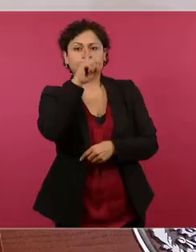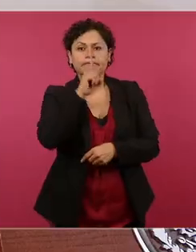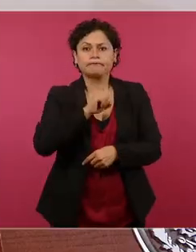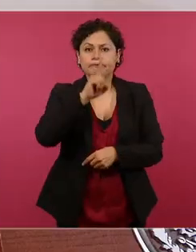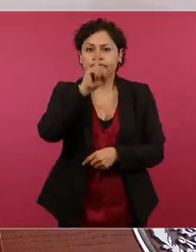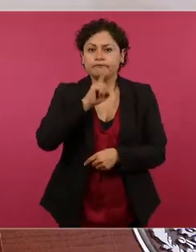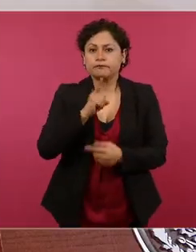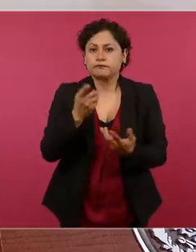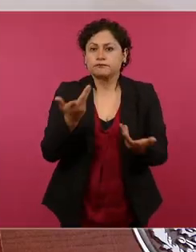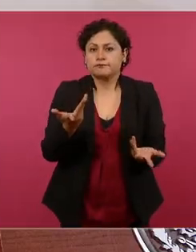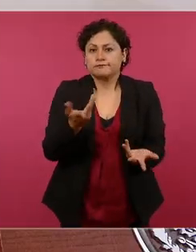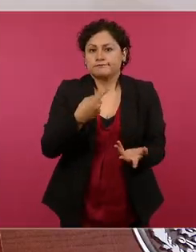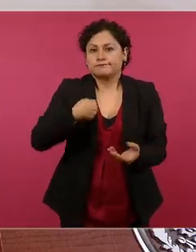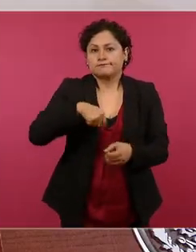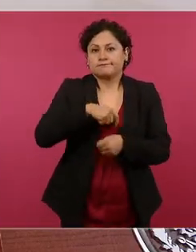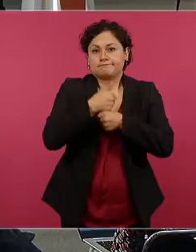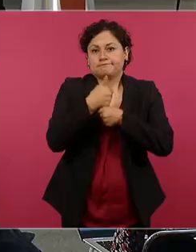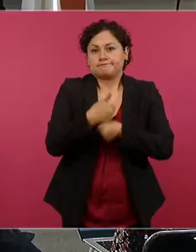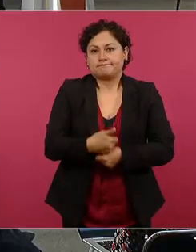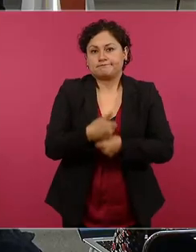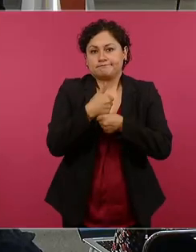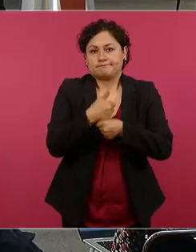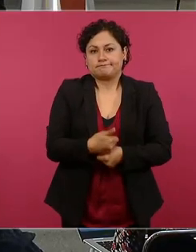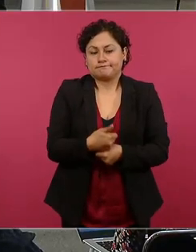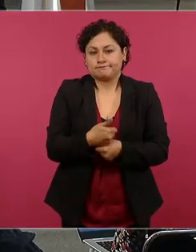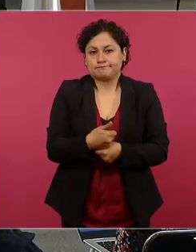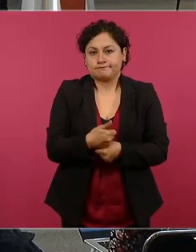pero llevamos años